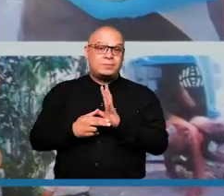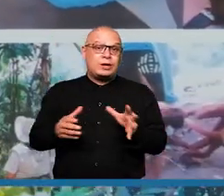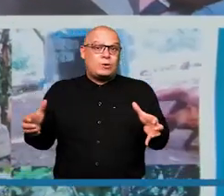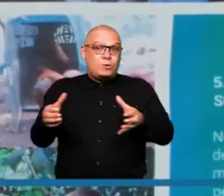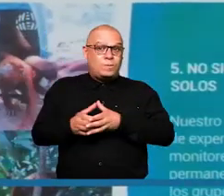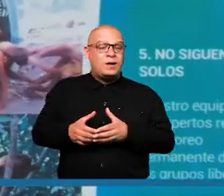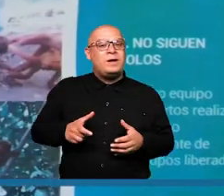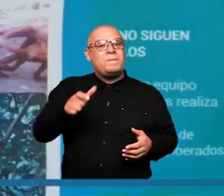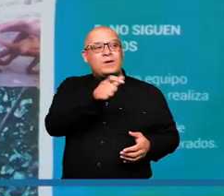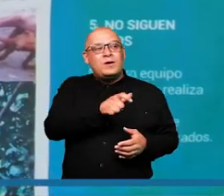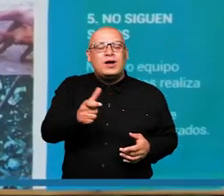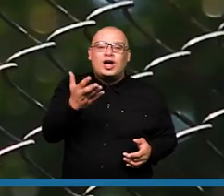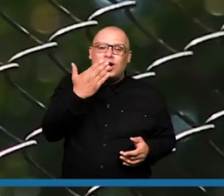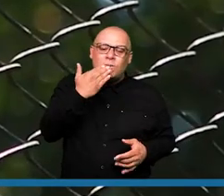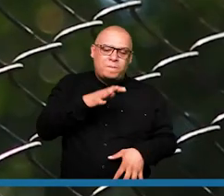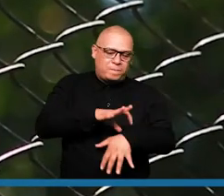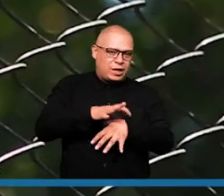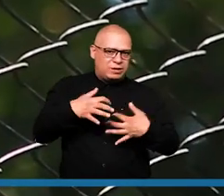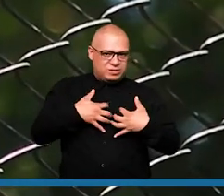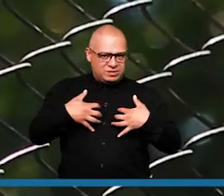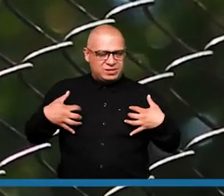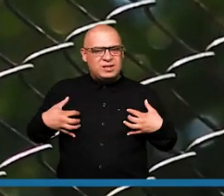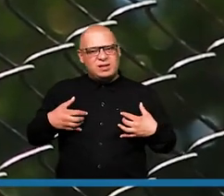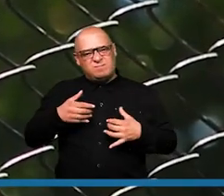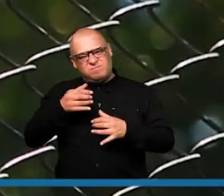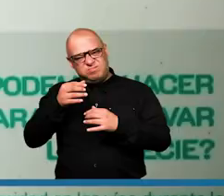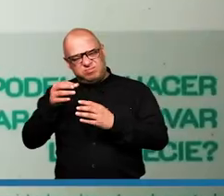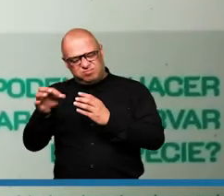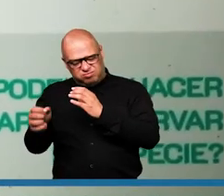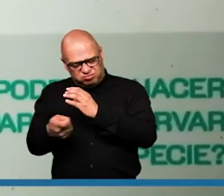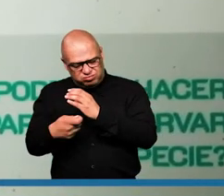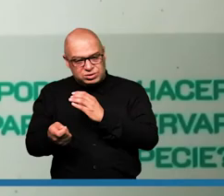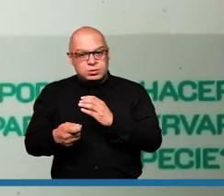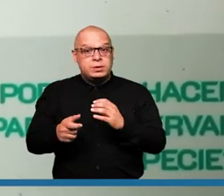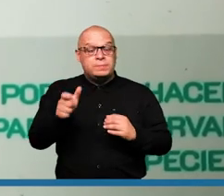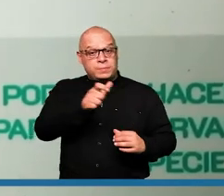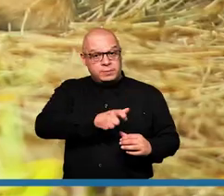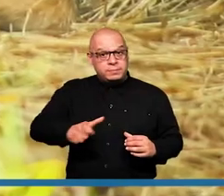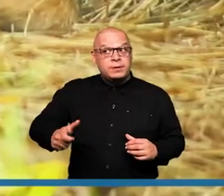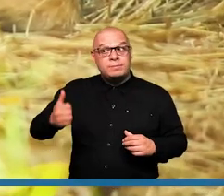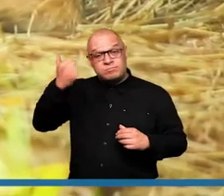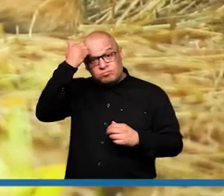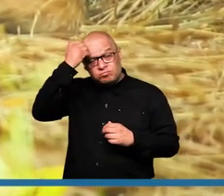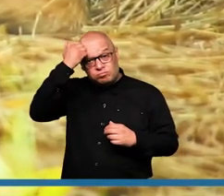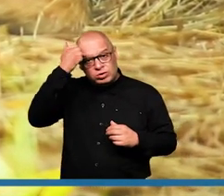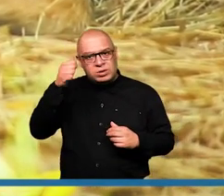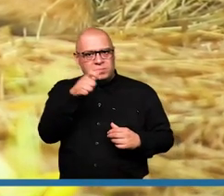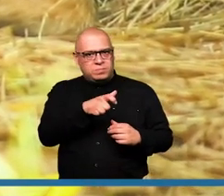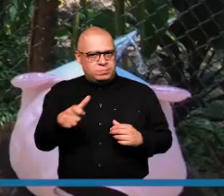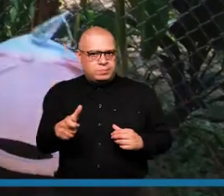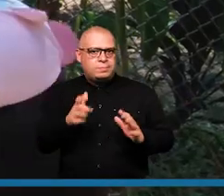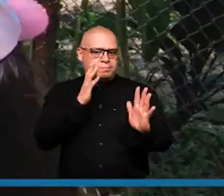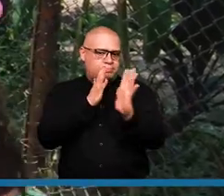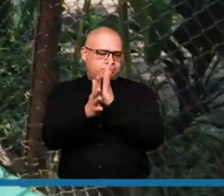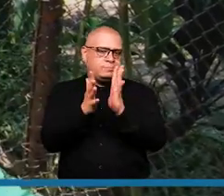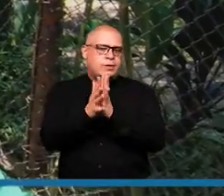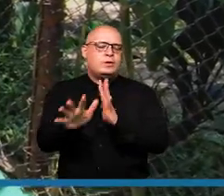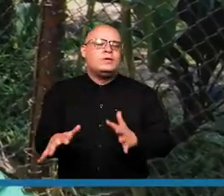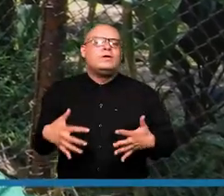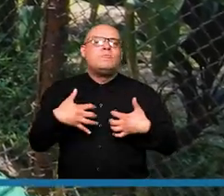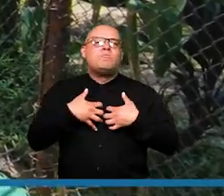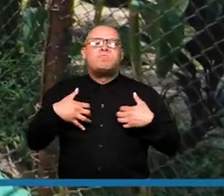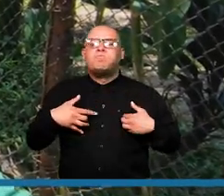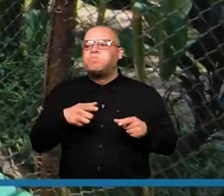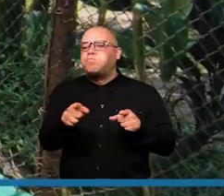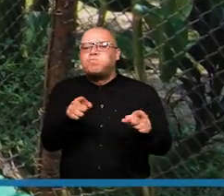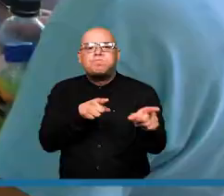equipo de nutricionistas, de veterinarios, de biólogos, de educadores, los cuales que quieren que la gente conozca las especies nativas